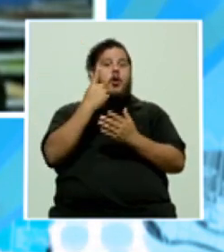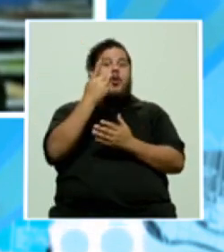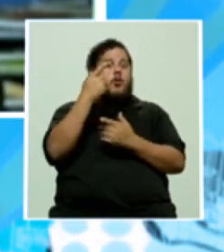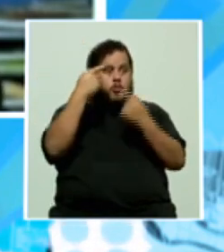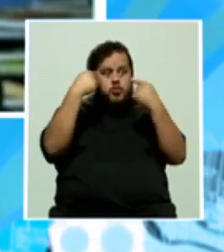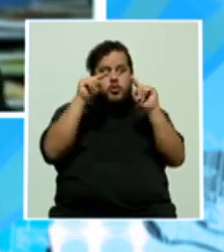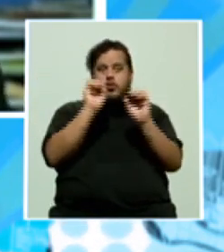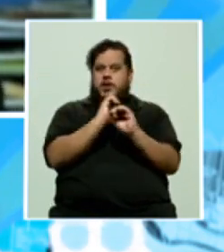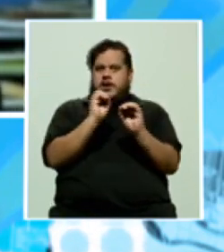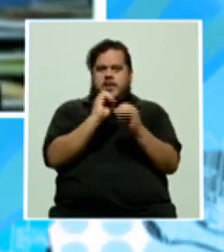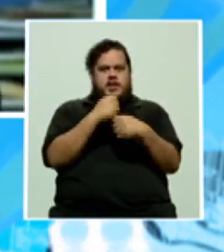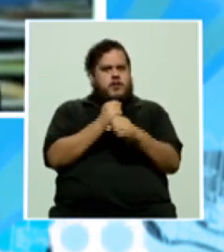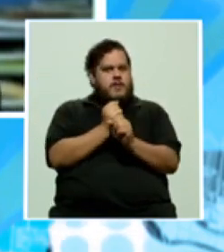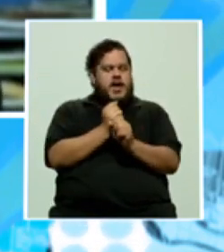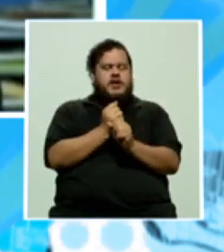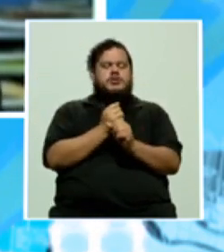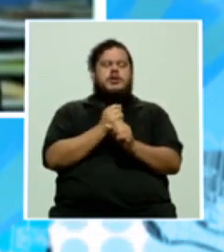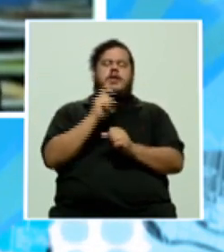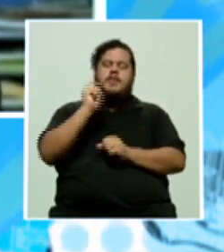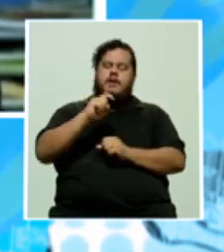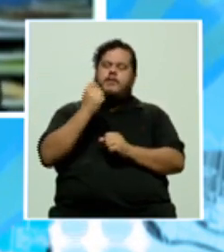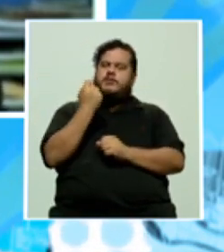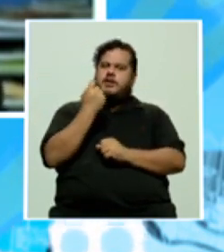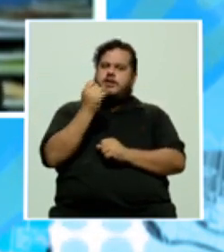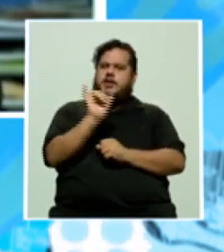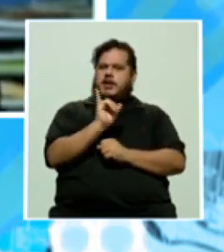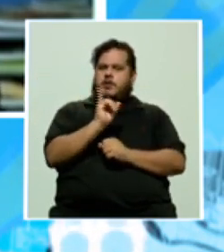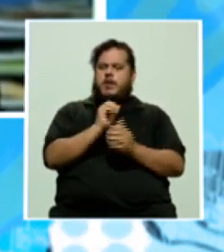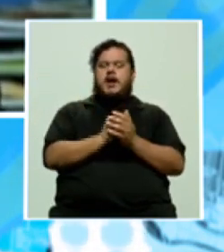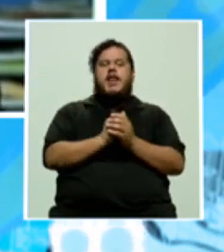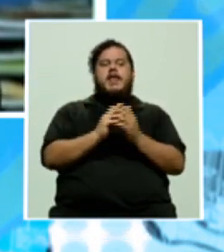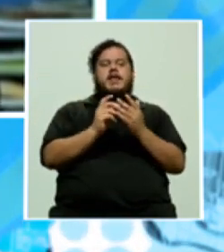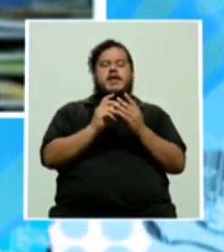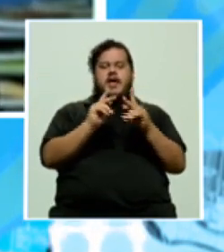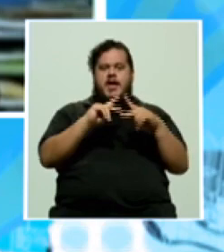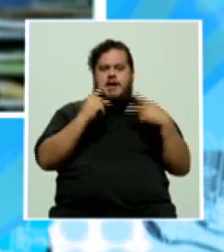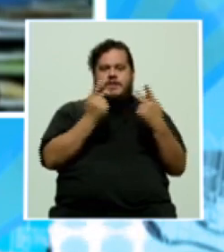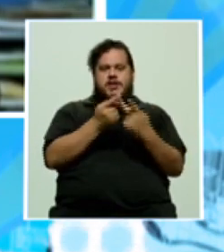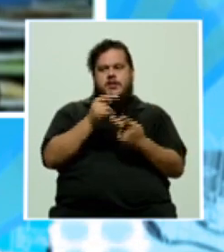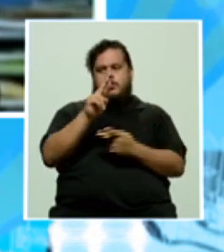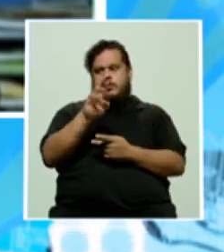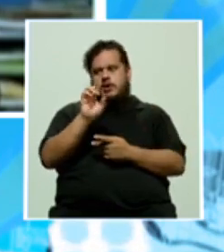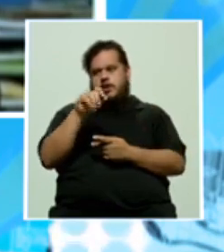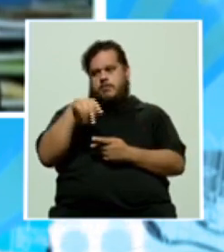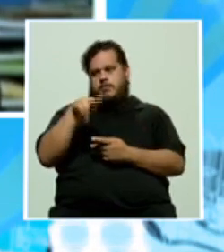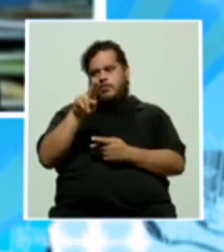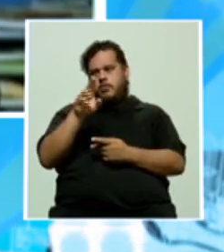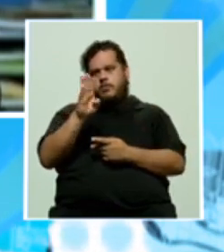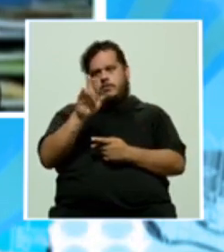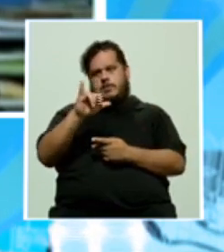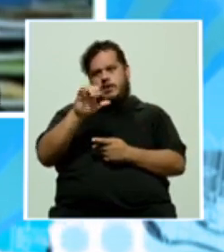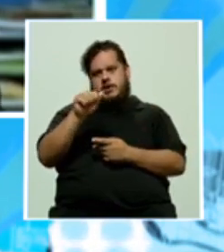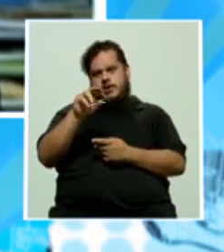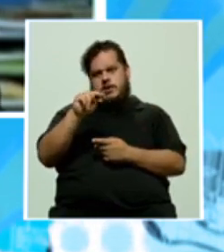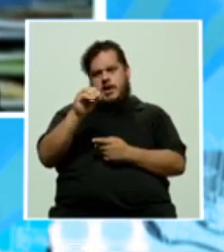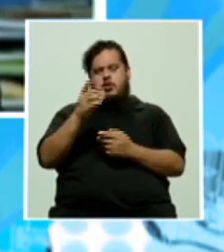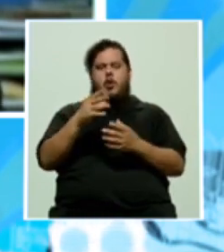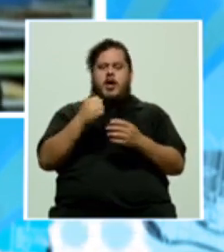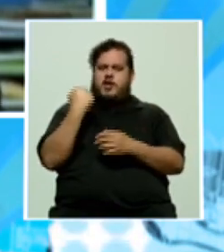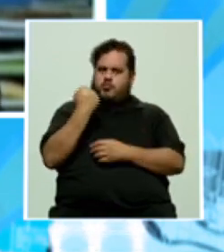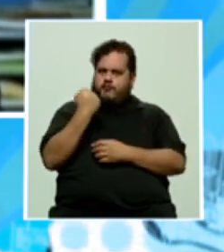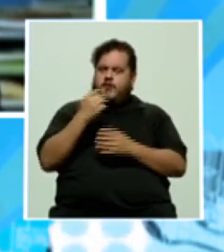había conseguido. Tenemos que entender también que el Partido Republicano es un partido muy fuerte, muy grande,